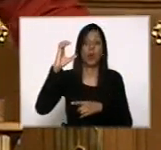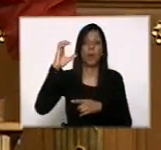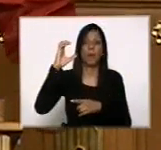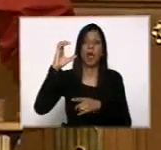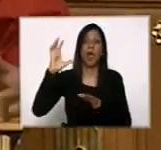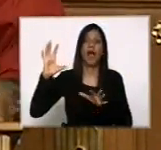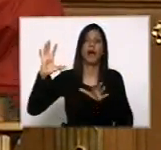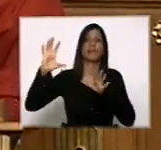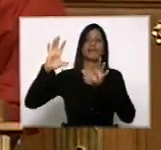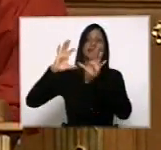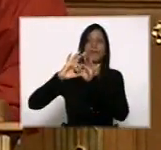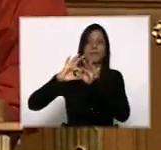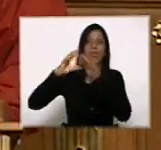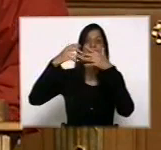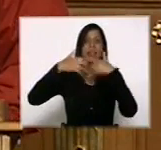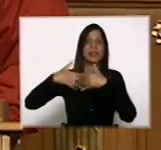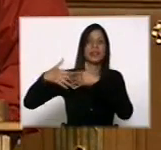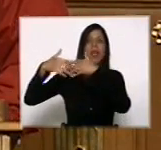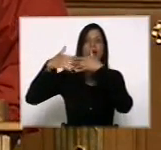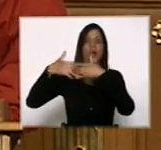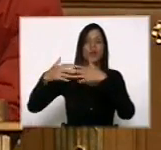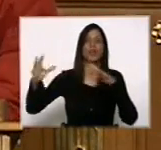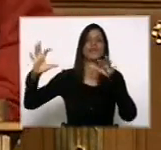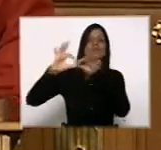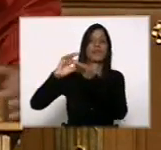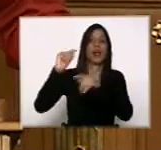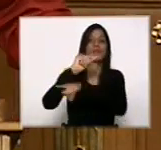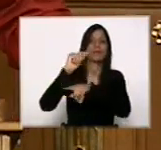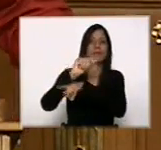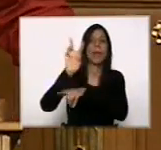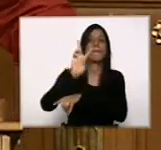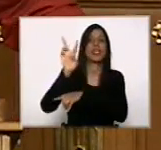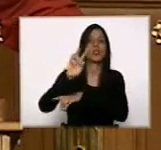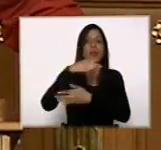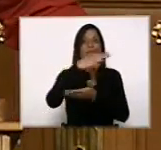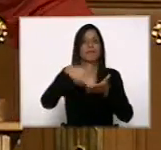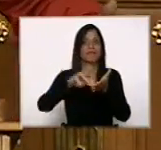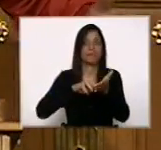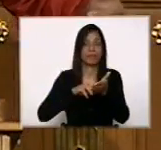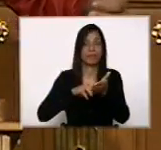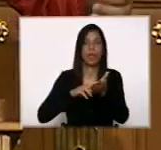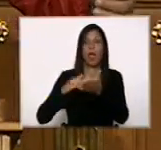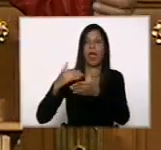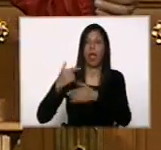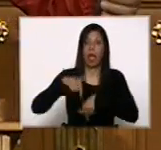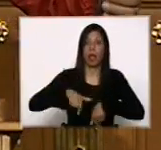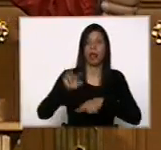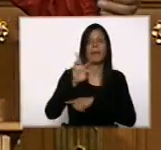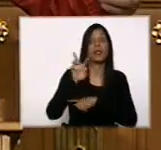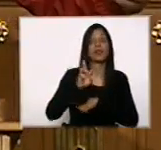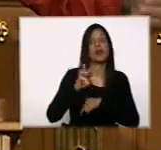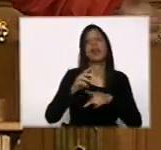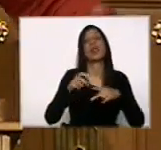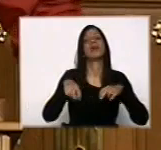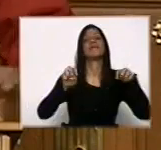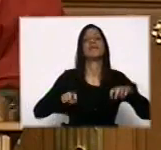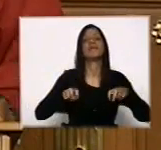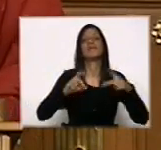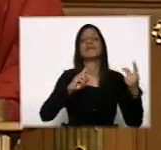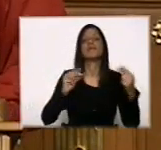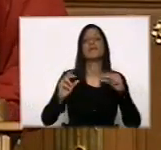los designios del imperialismo. En pleno diálogo, proceso de diálogo, se trasladó a